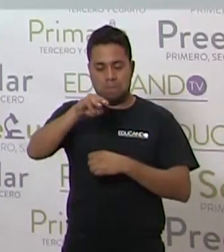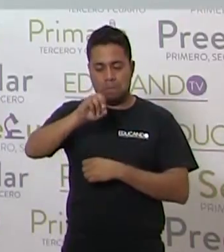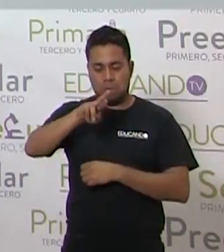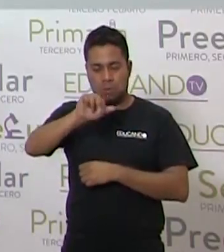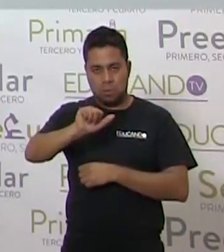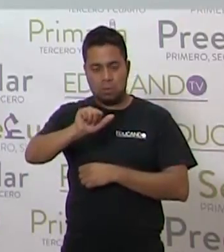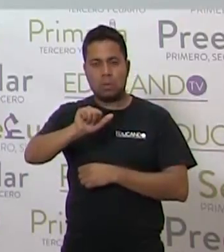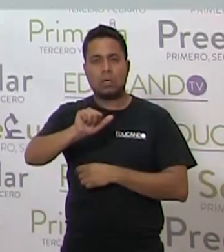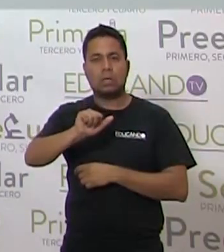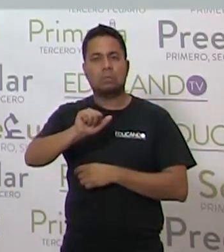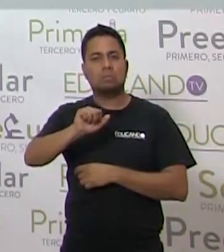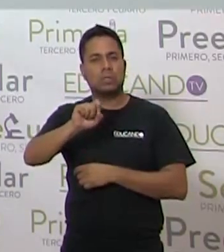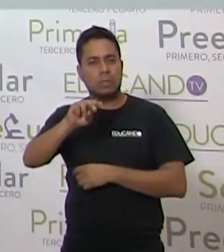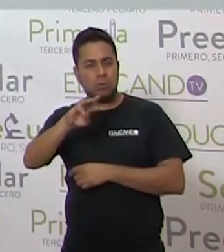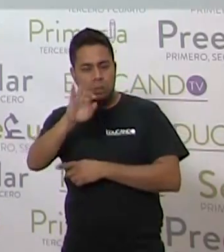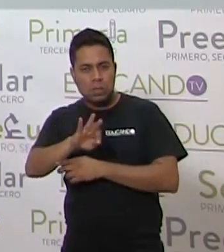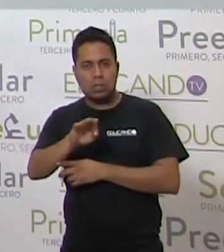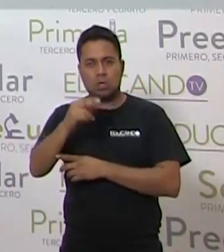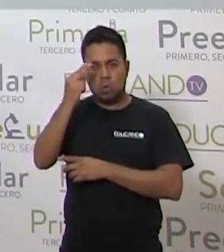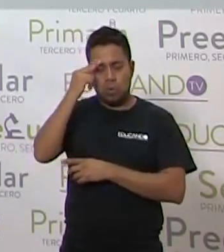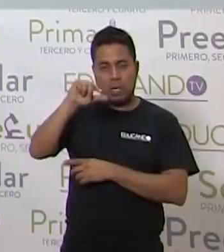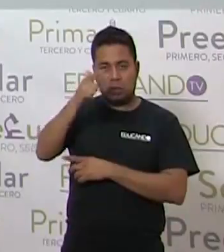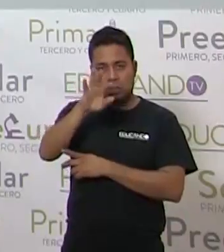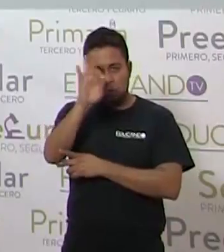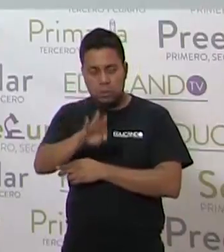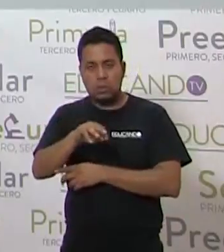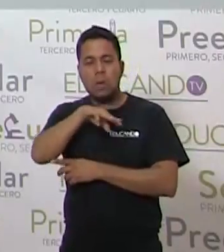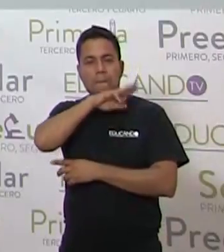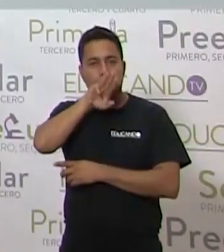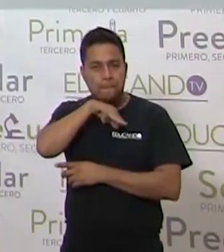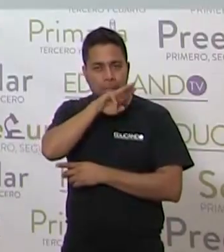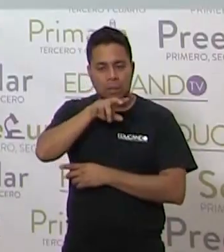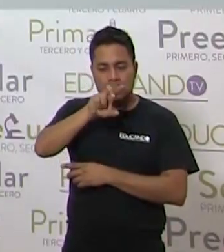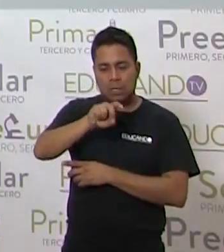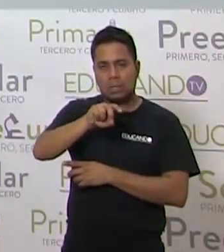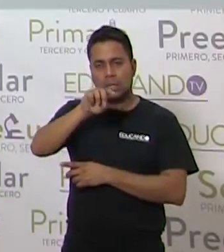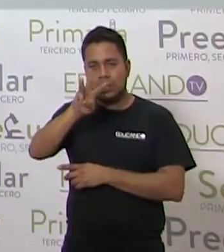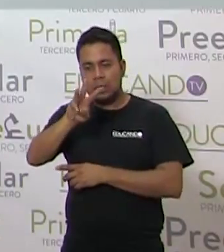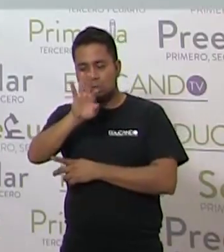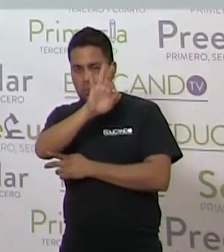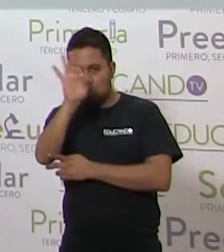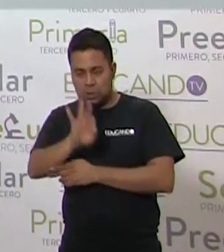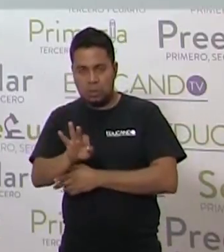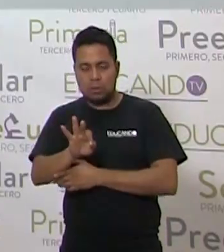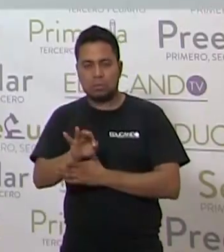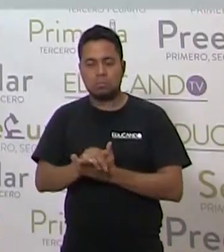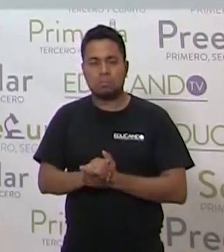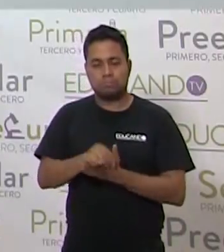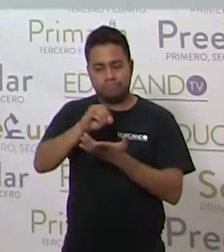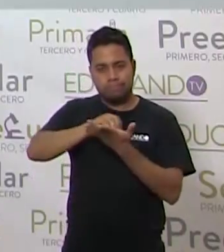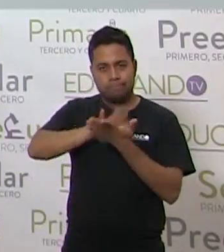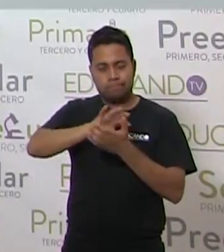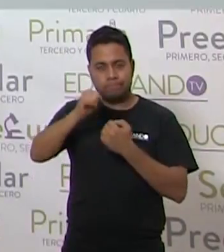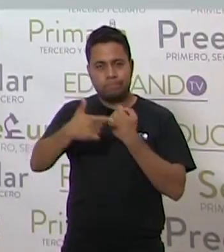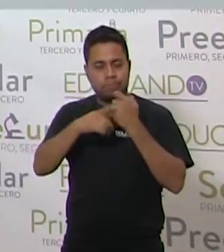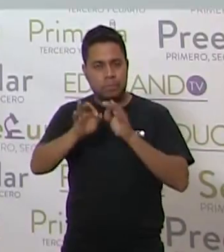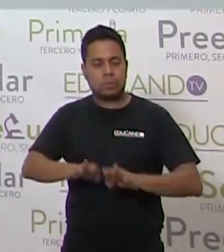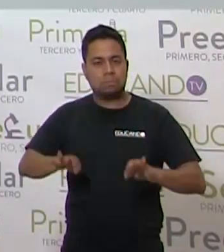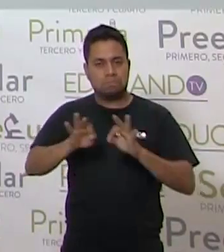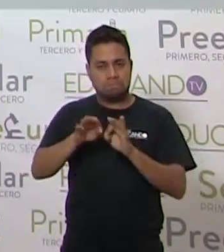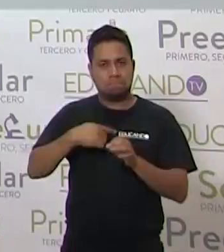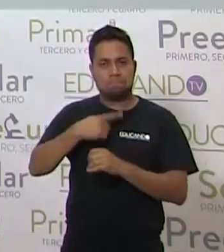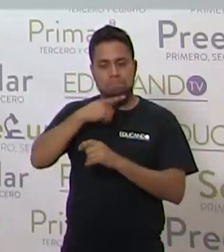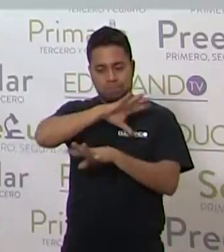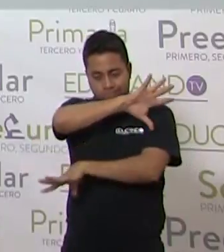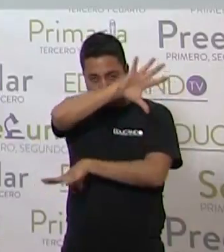18 de uva 12 por de mango 33 por y un dato muy importante que les había comentado el